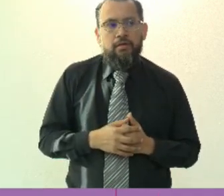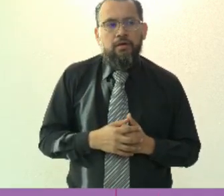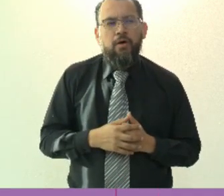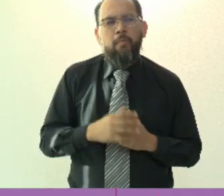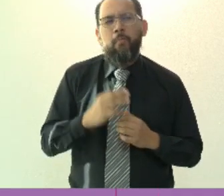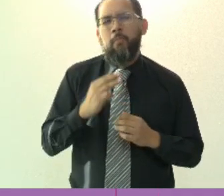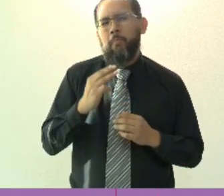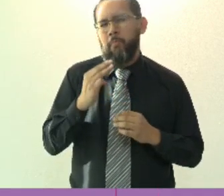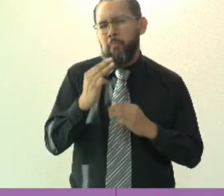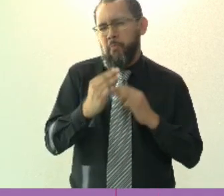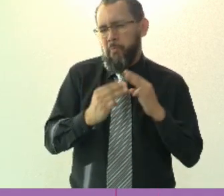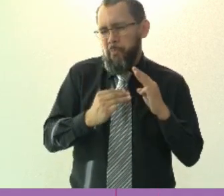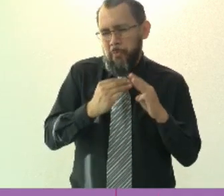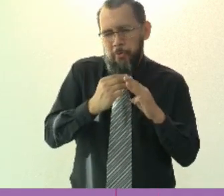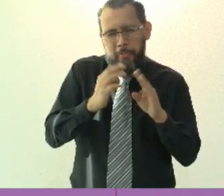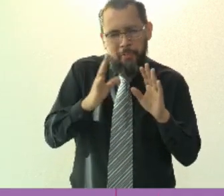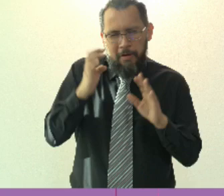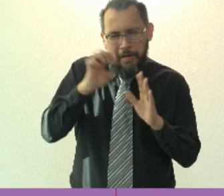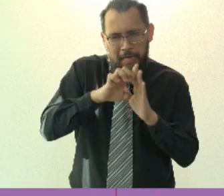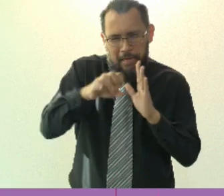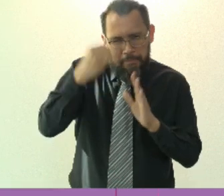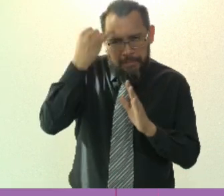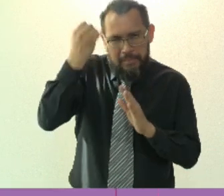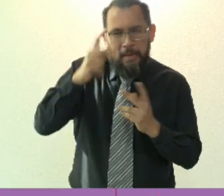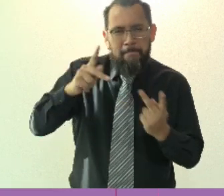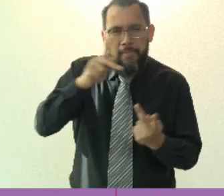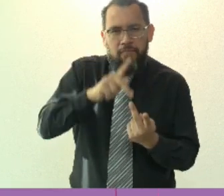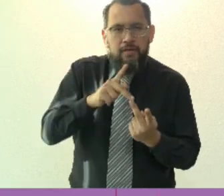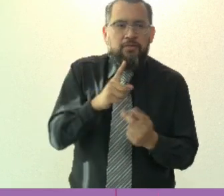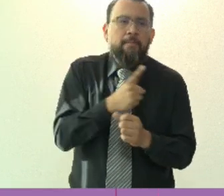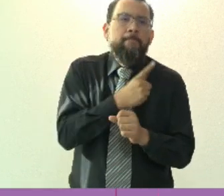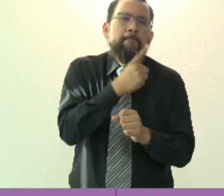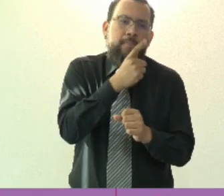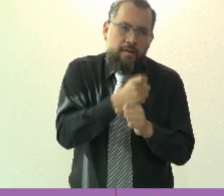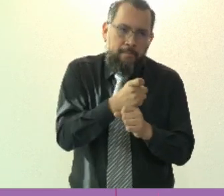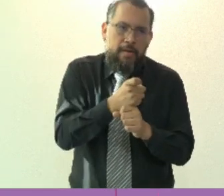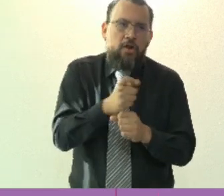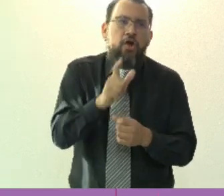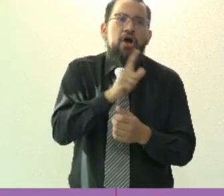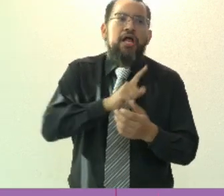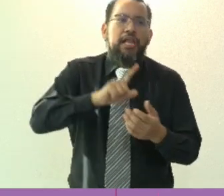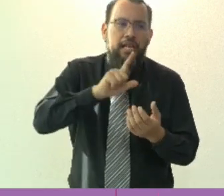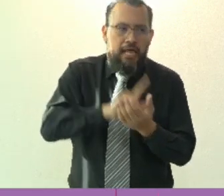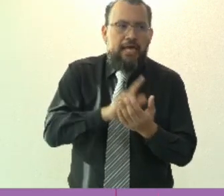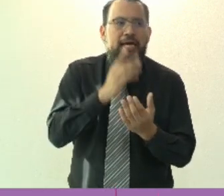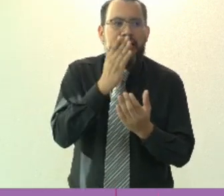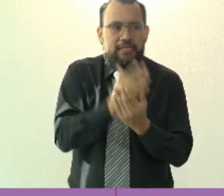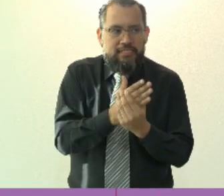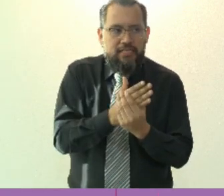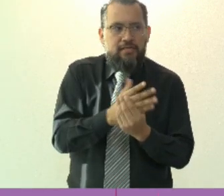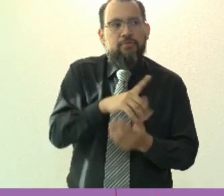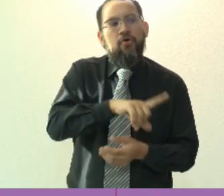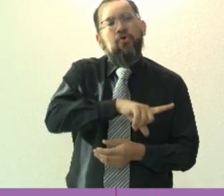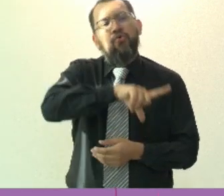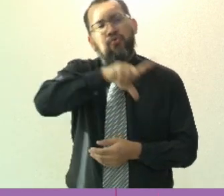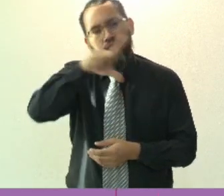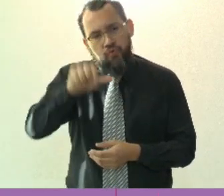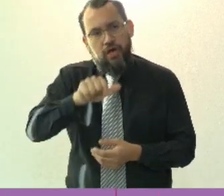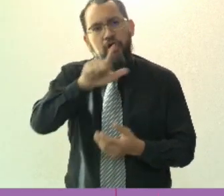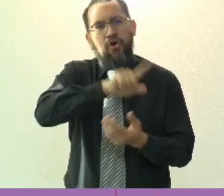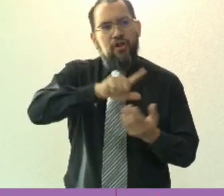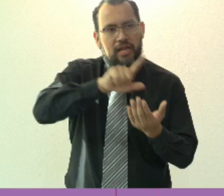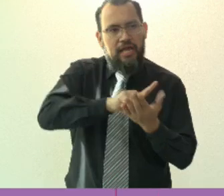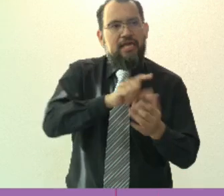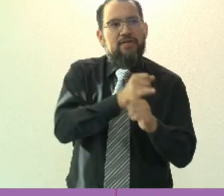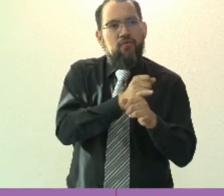en un mundo ideal, primero debió haber surgido una ley de archivos y después una ley de transparencia.